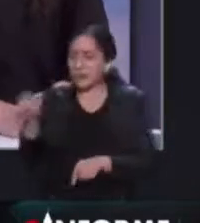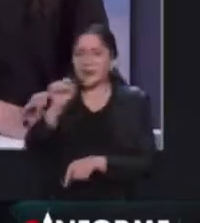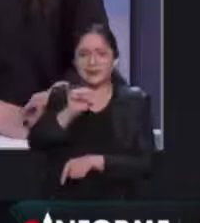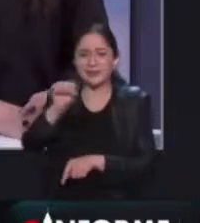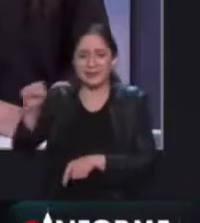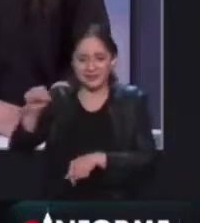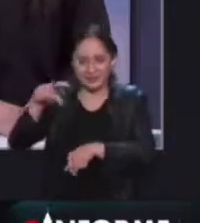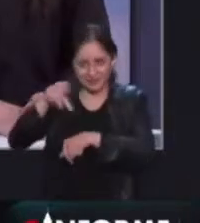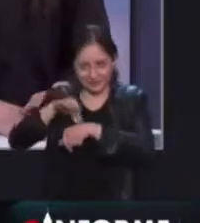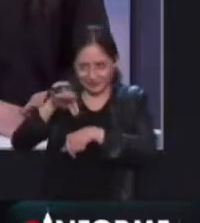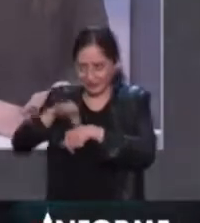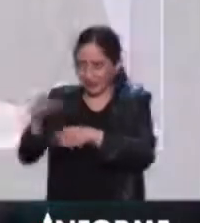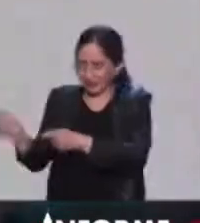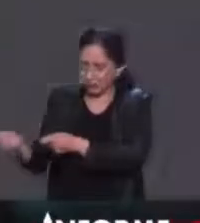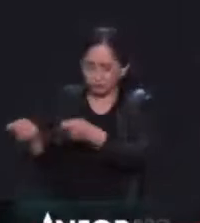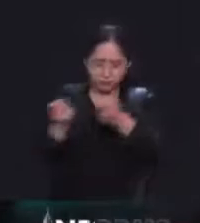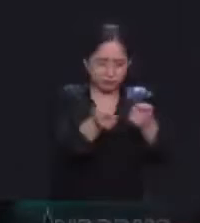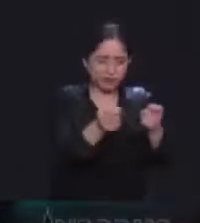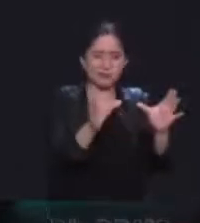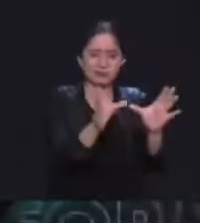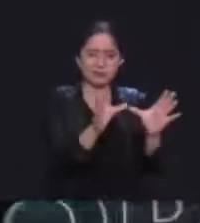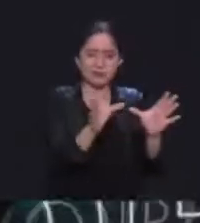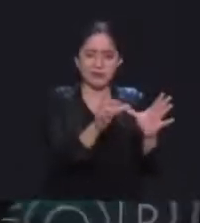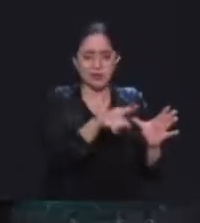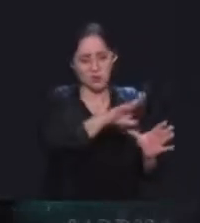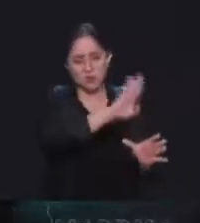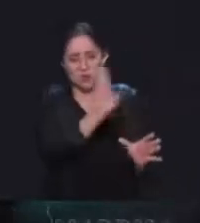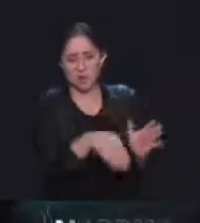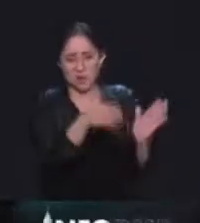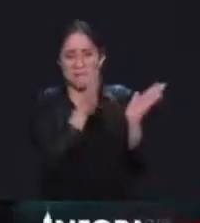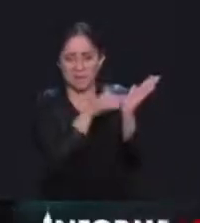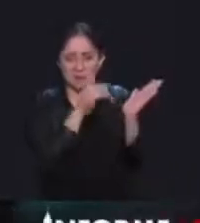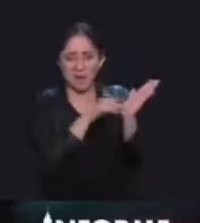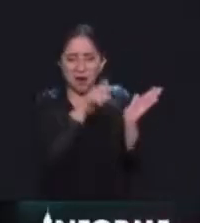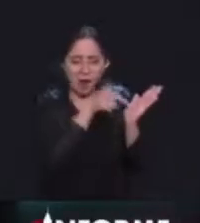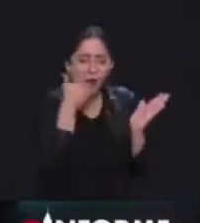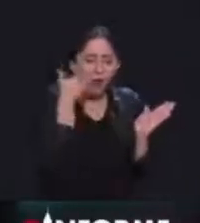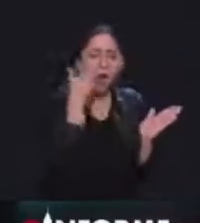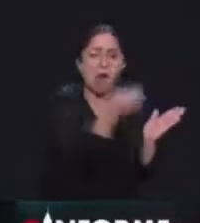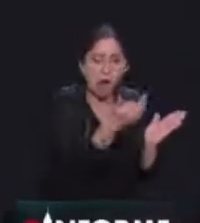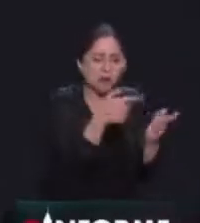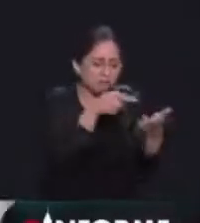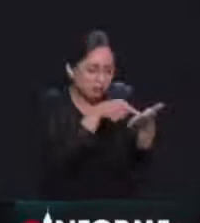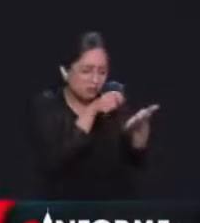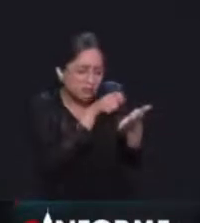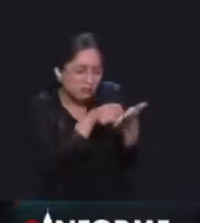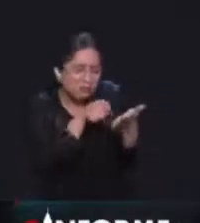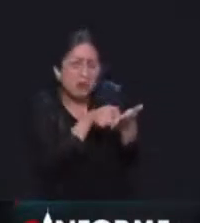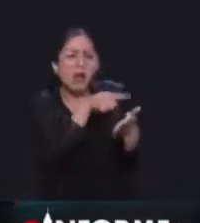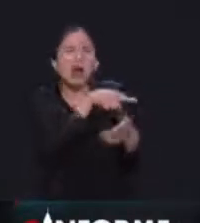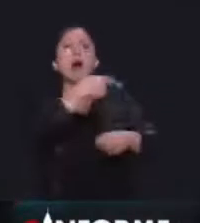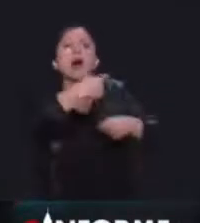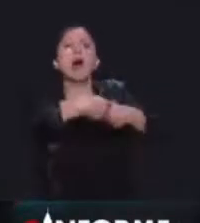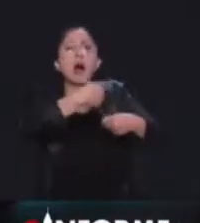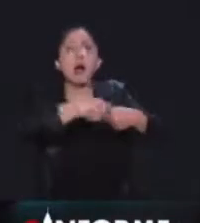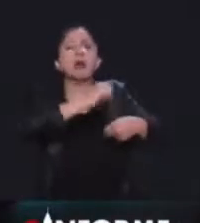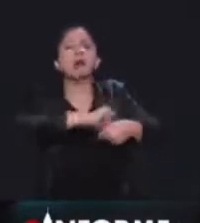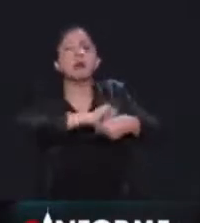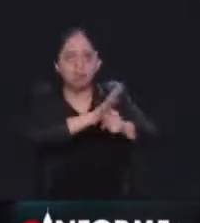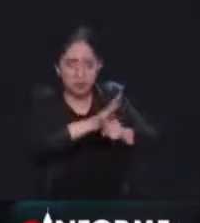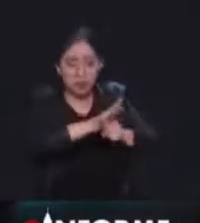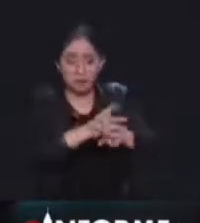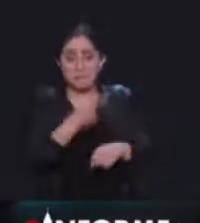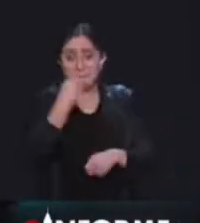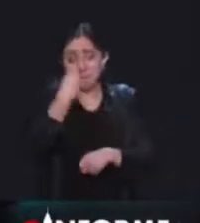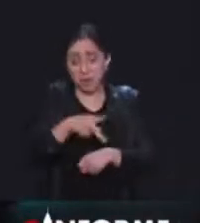el día de ayer fue ya dar un adelanto de por dónde va la situación, y no solamente eso, Azul, en menos de un